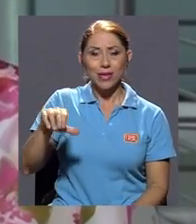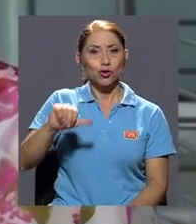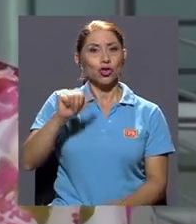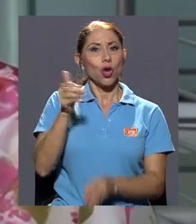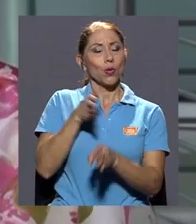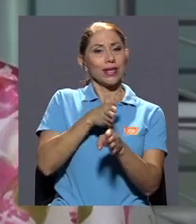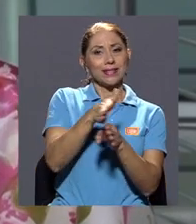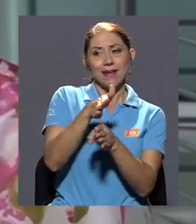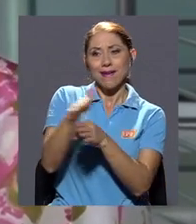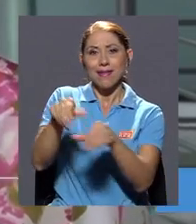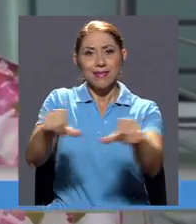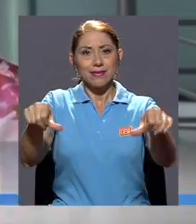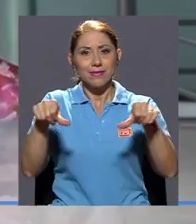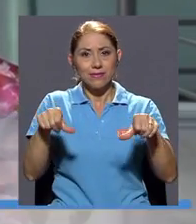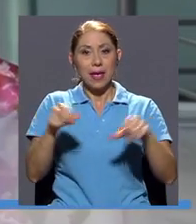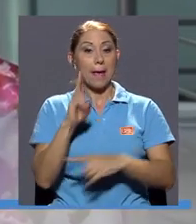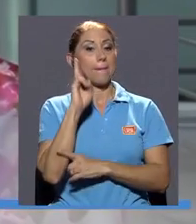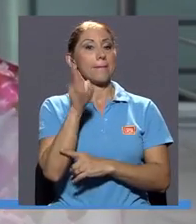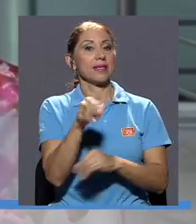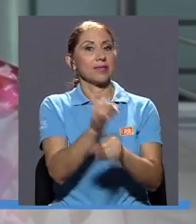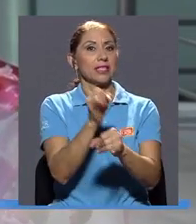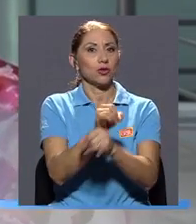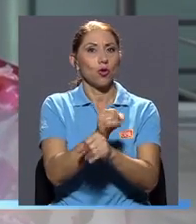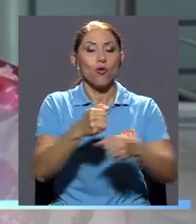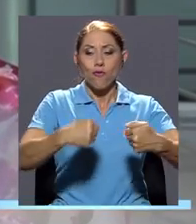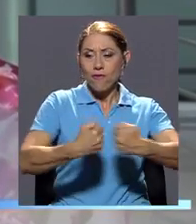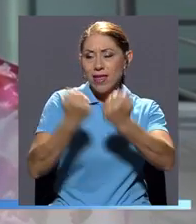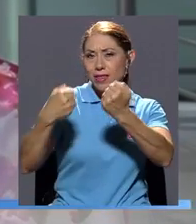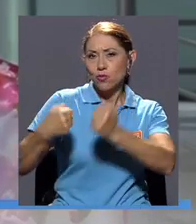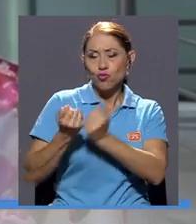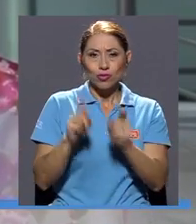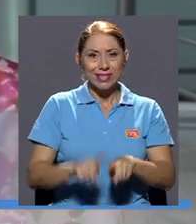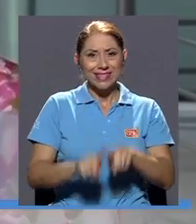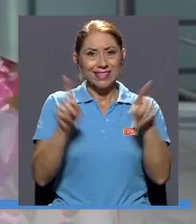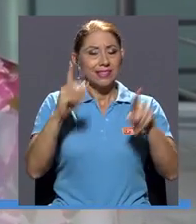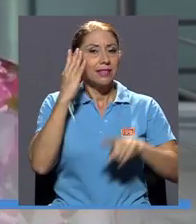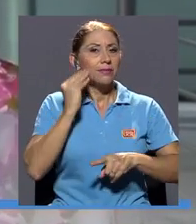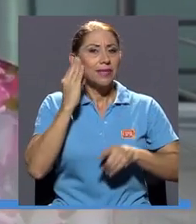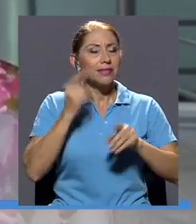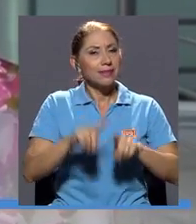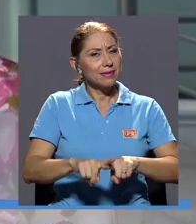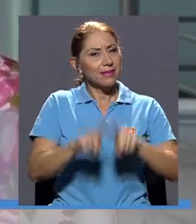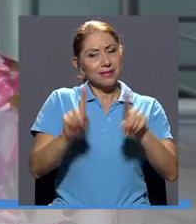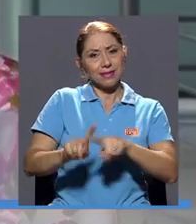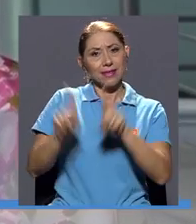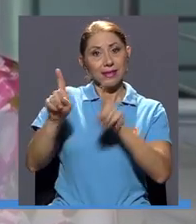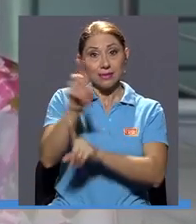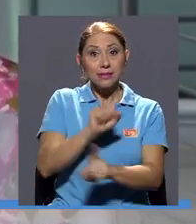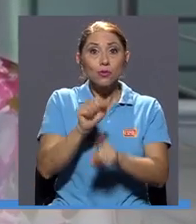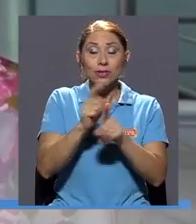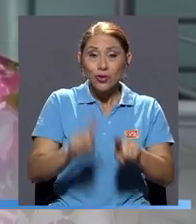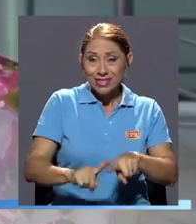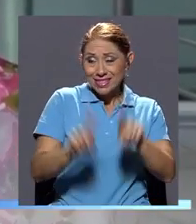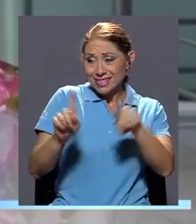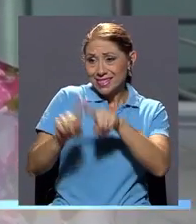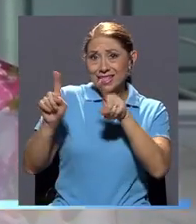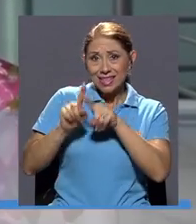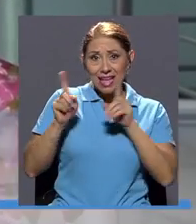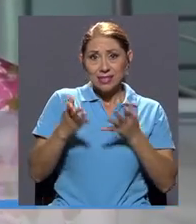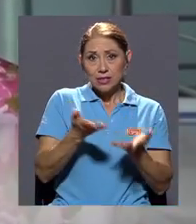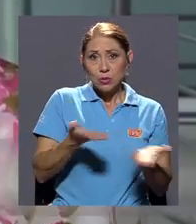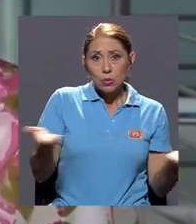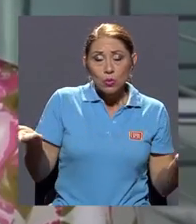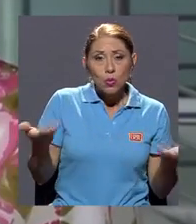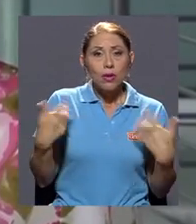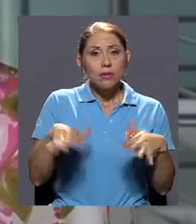misma institución, con retos distintos, con experiencias distintas, con situaciones distintas dentro de sus cargos,